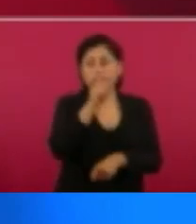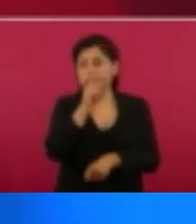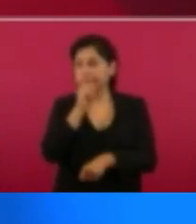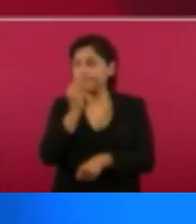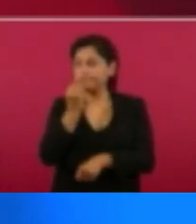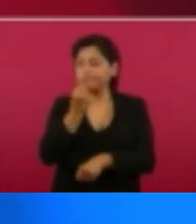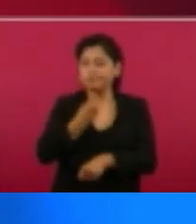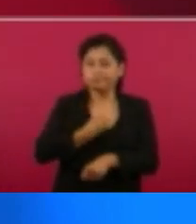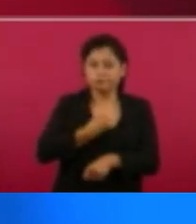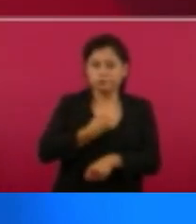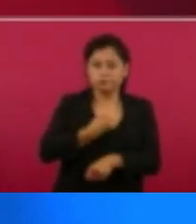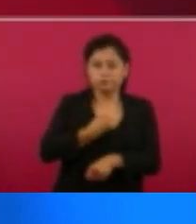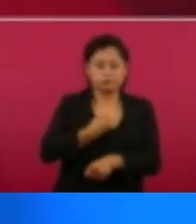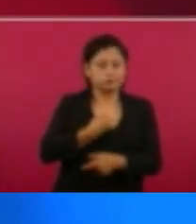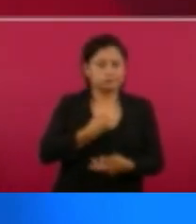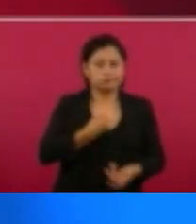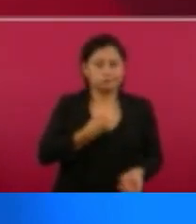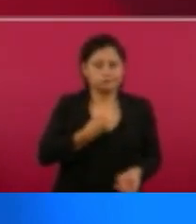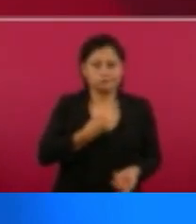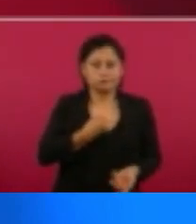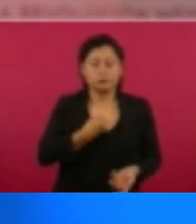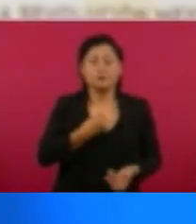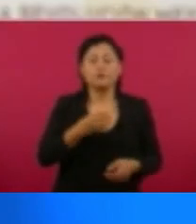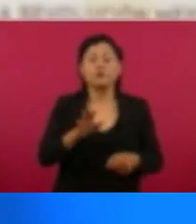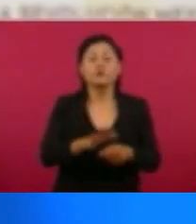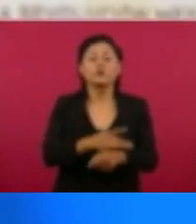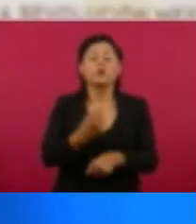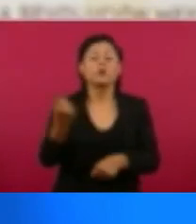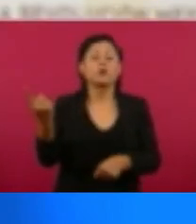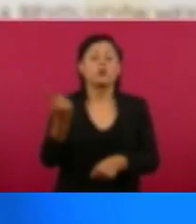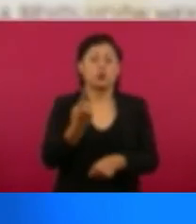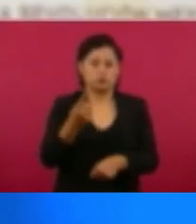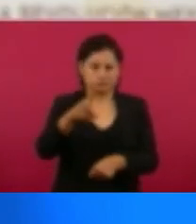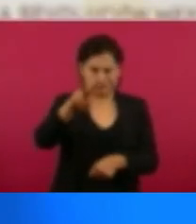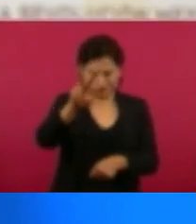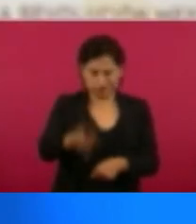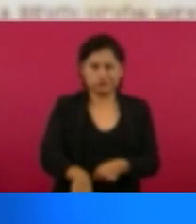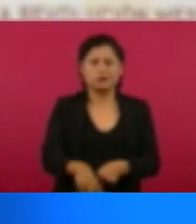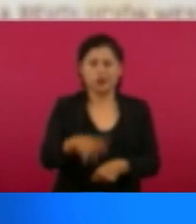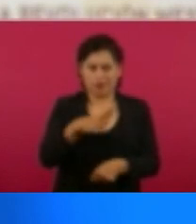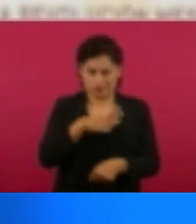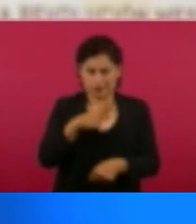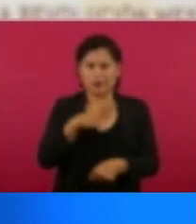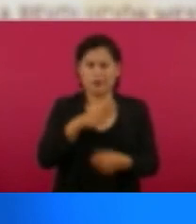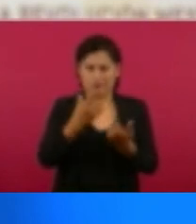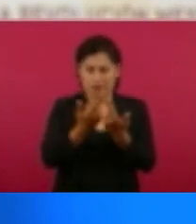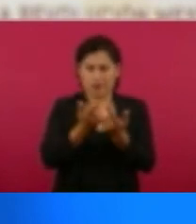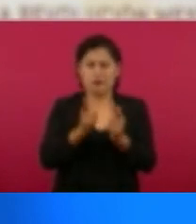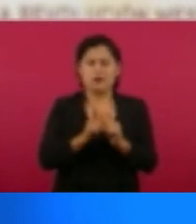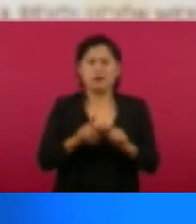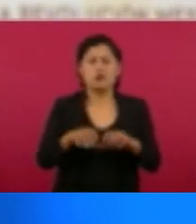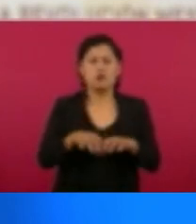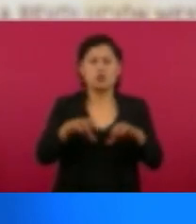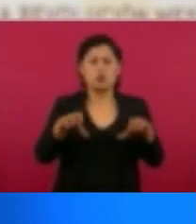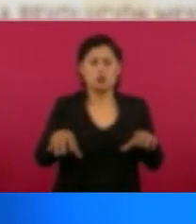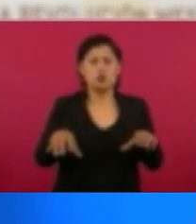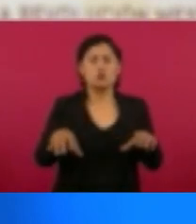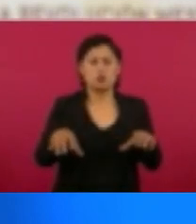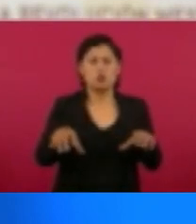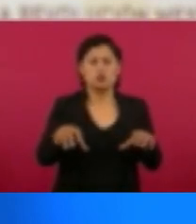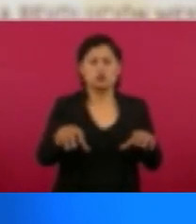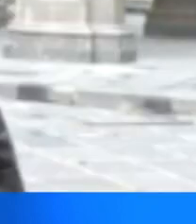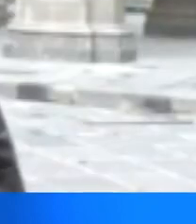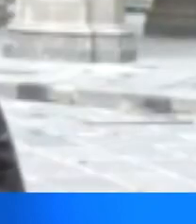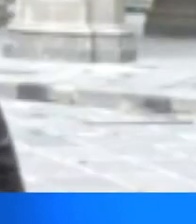salud del presidente de lópez obrador adelantó que este viernes iniciarán los trabajos de construcción de un centro de rehabilitación infantil en tlapa